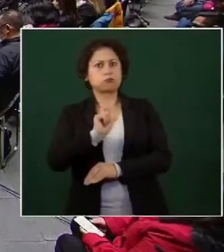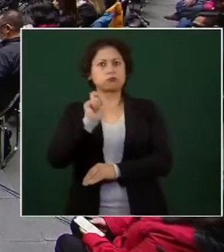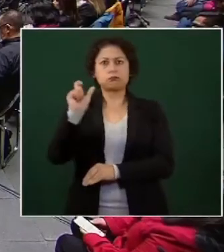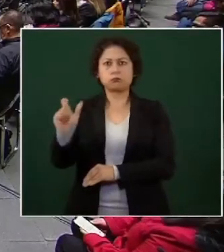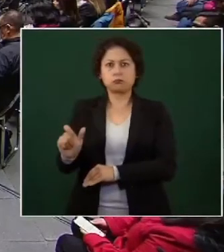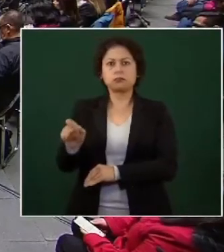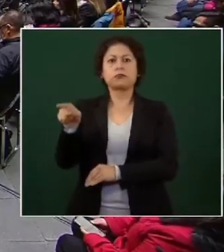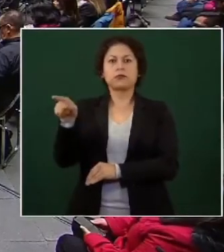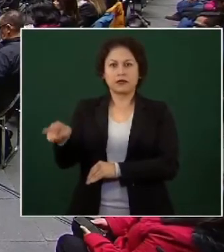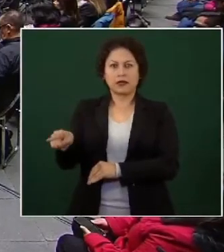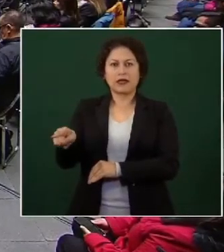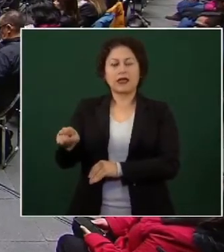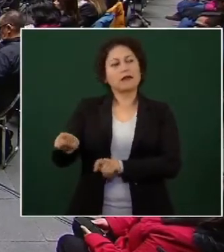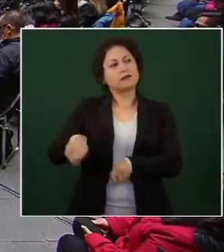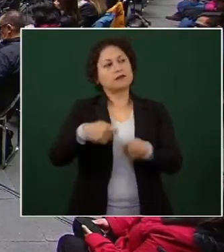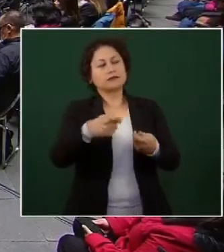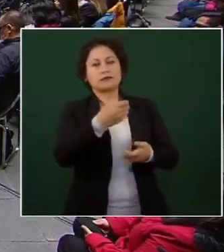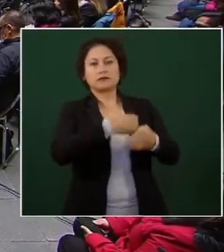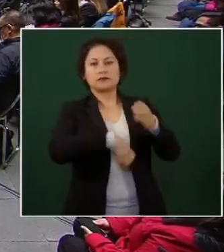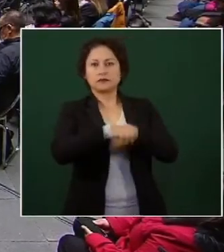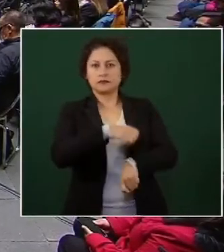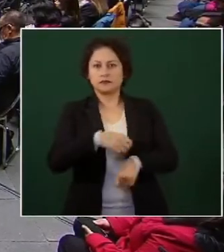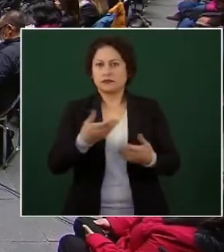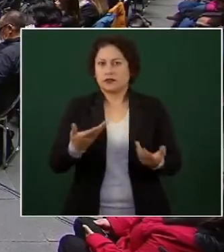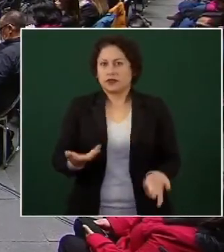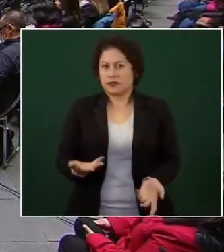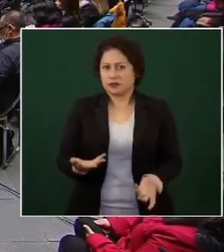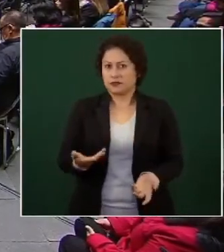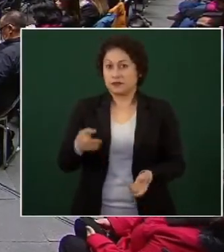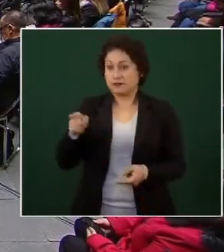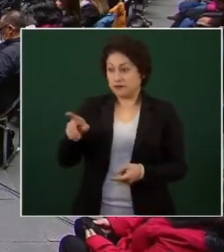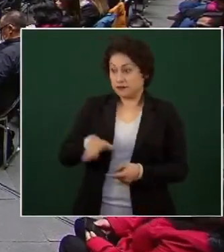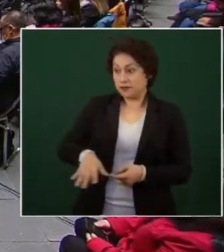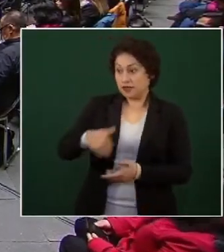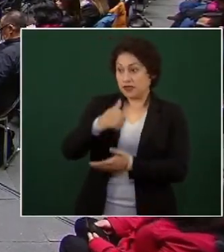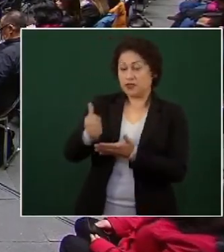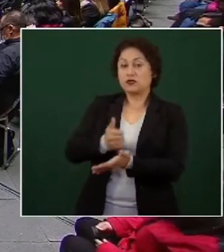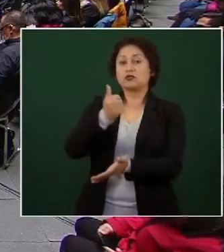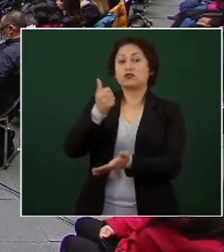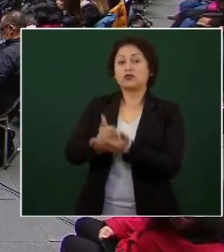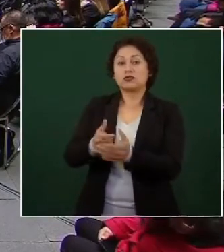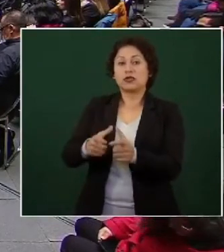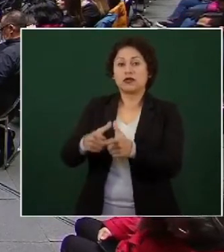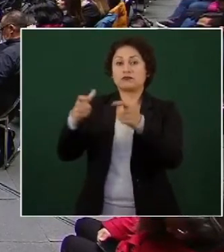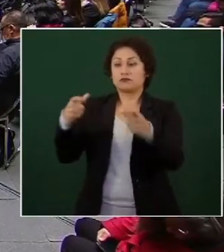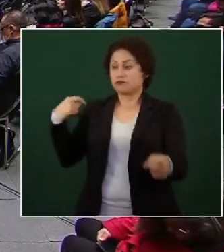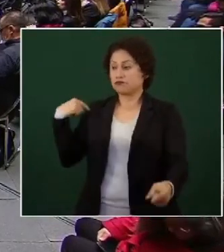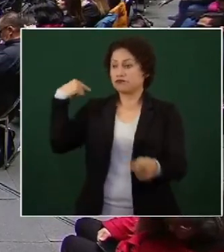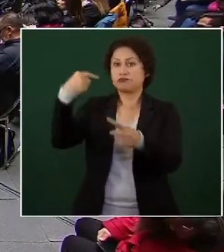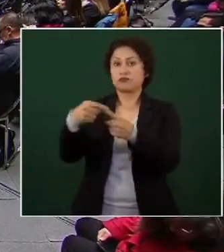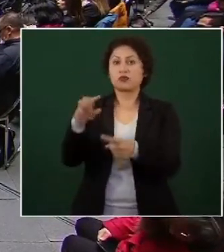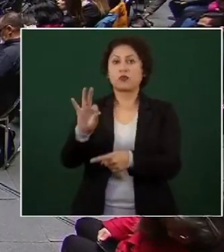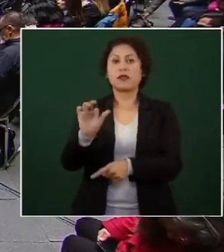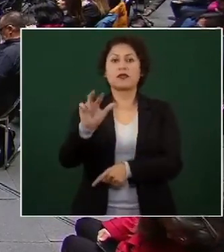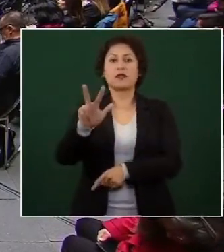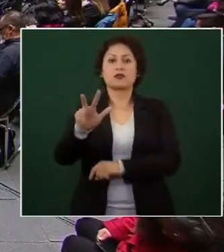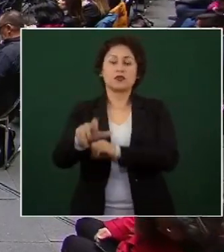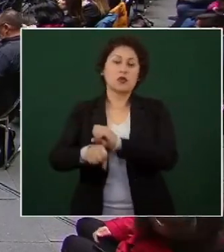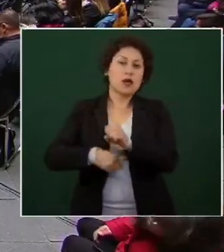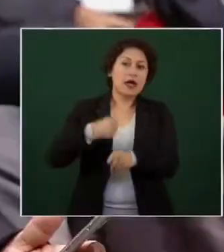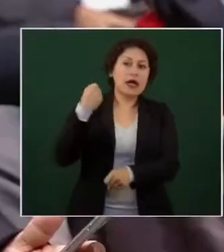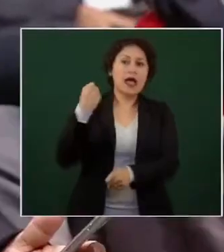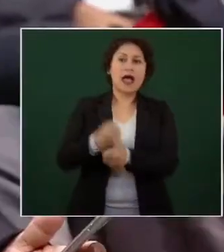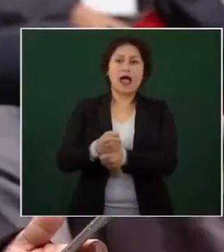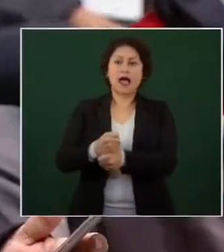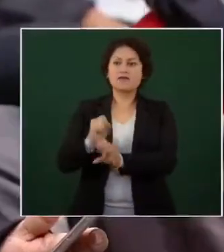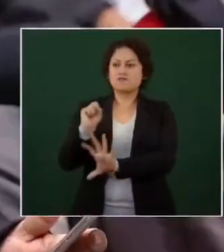Coret. Ampliará el fondo legal de la ciudad de Coatzacoalcos. A 48 años el gobierno federal nunca concluyó